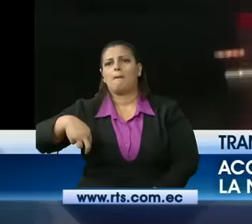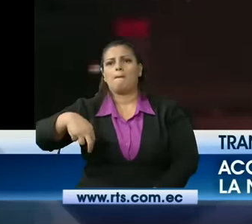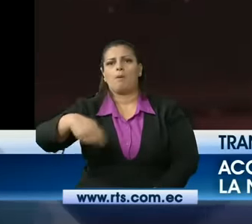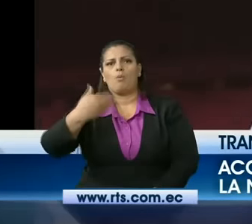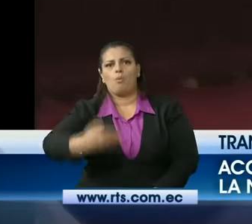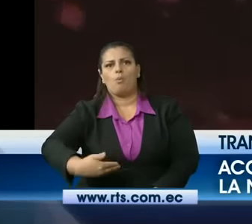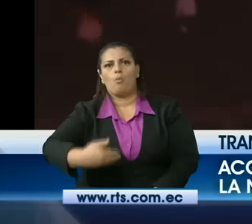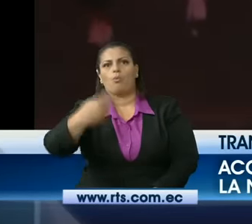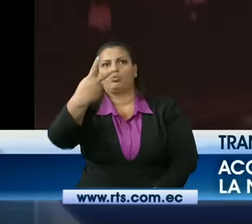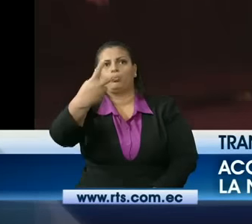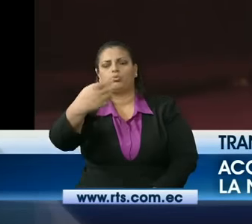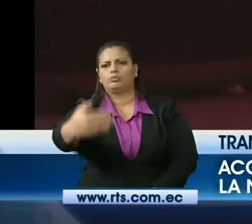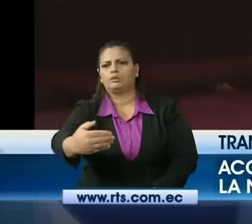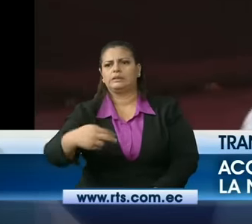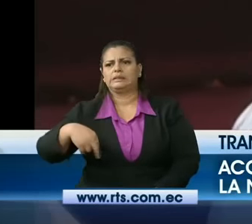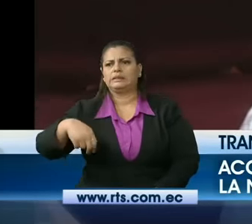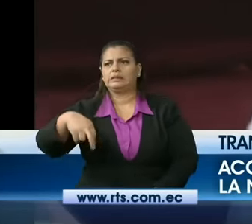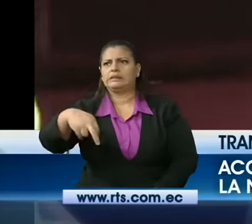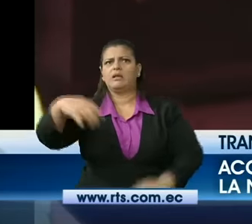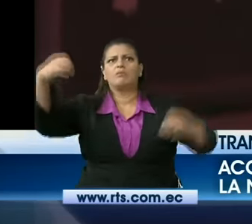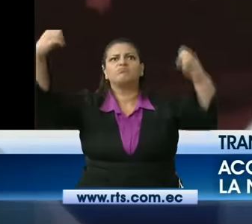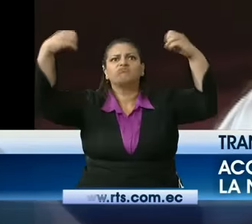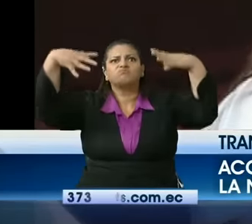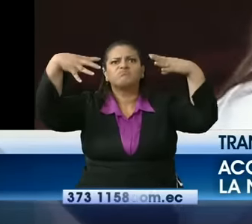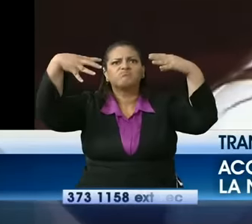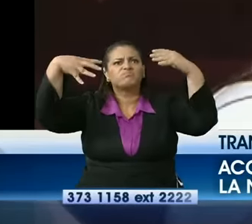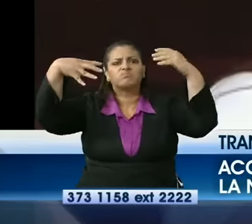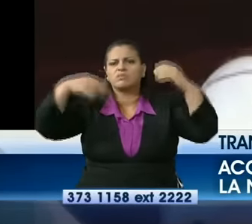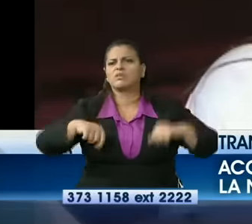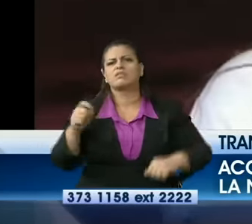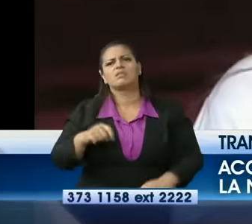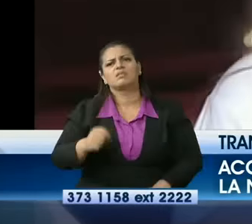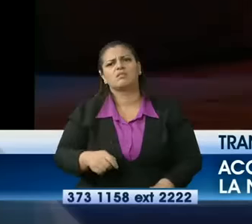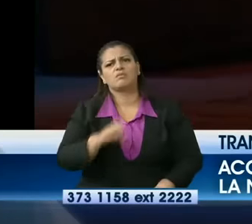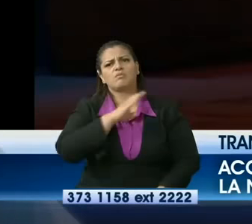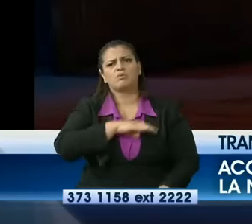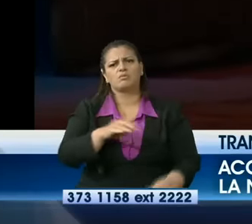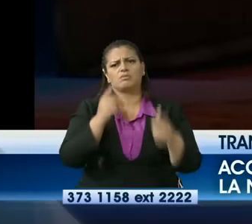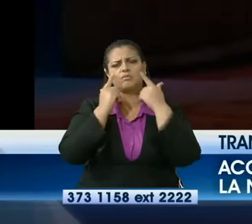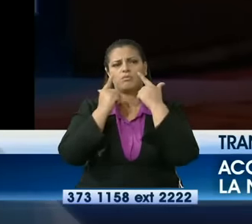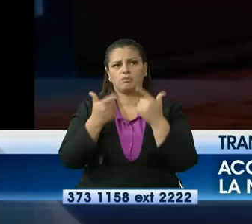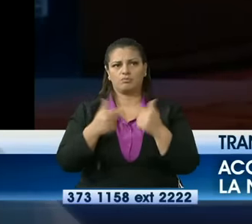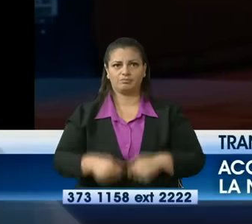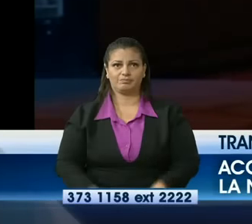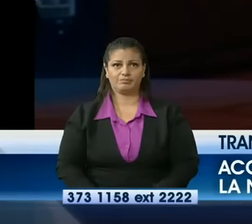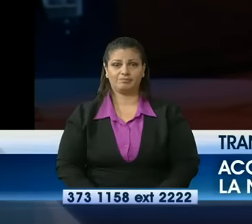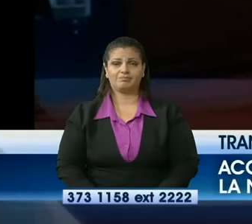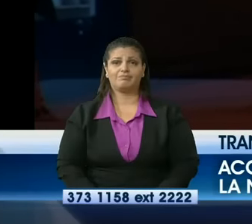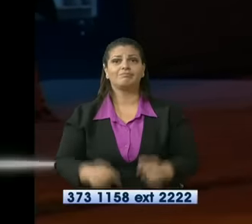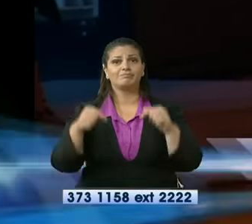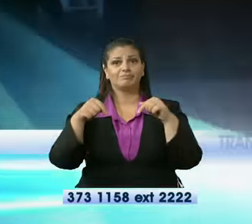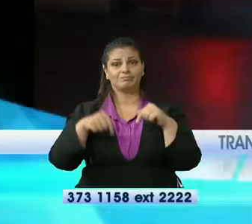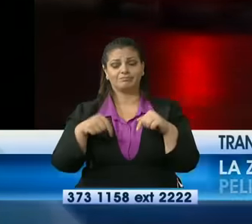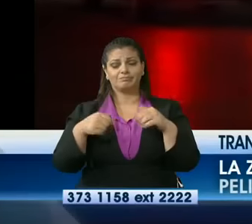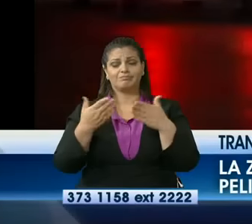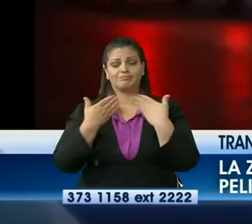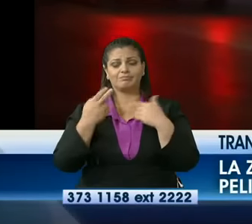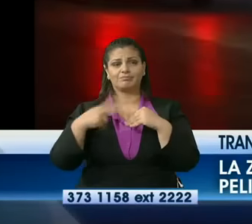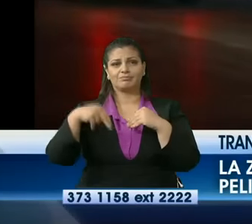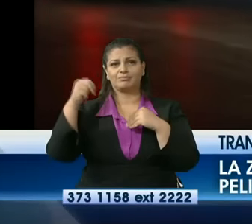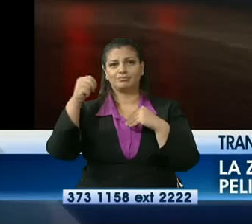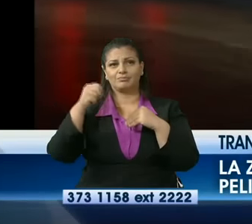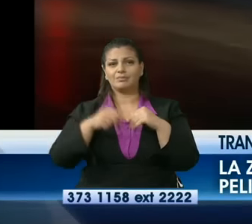obviamente es algo bota y debería ver lo que es más alumbrado y vigilancia de policías. Se trata de la calle Rosa Campuzano al norte de Guayaquil. Para